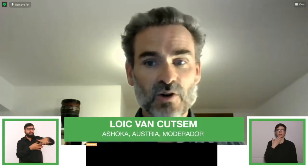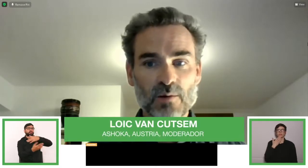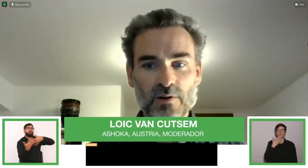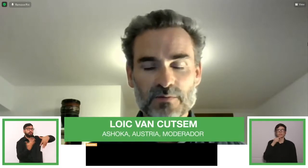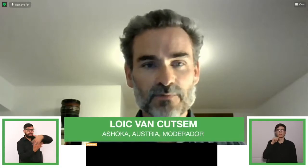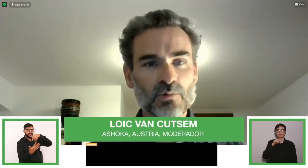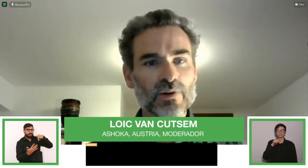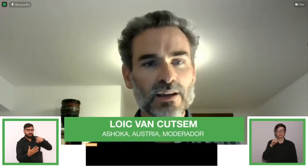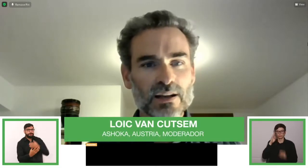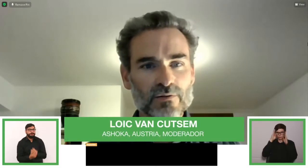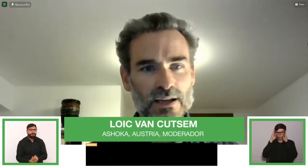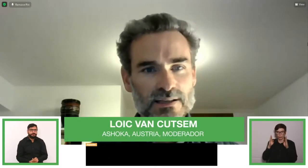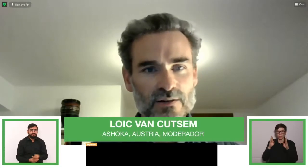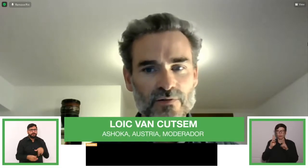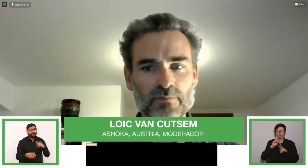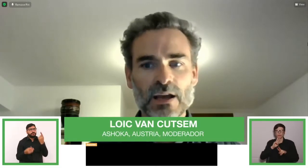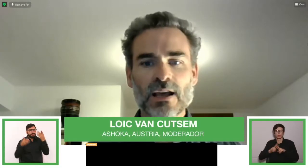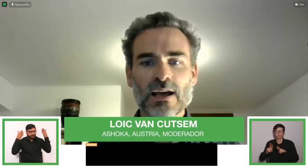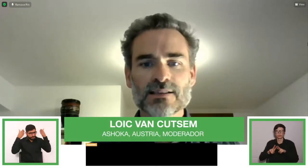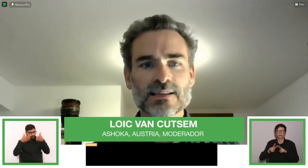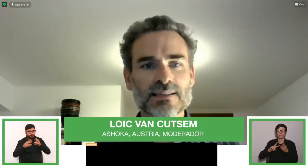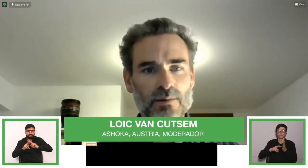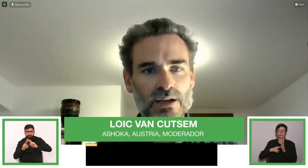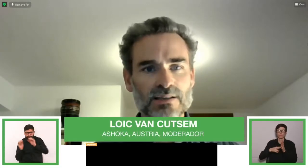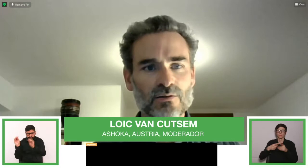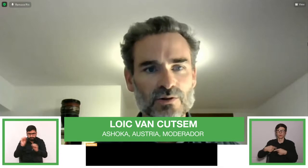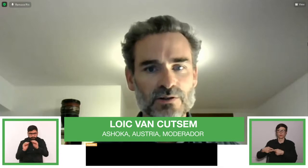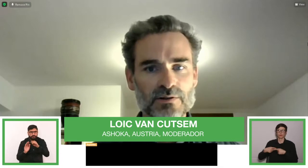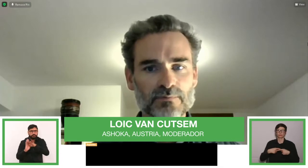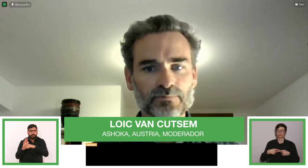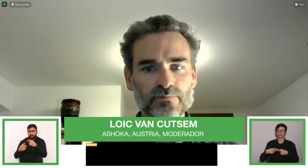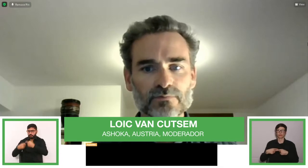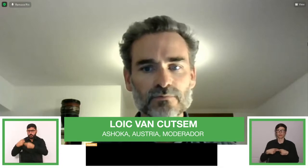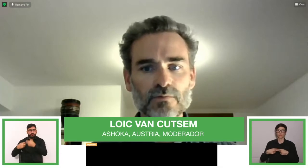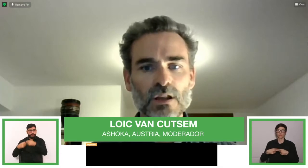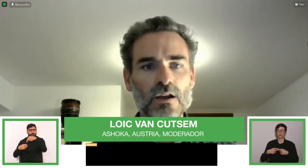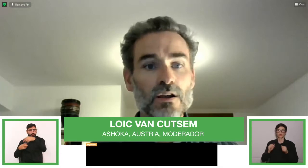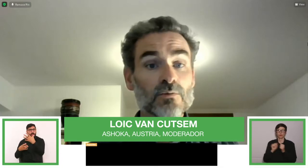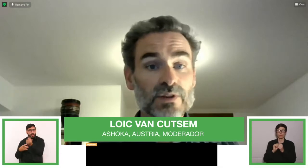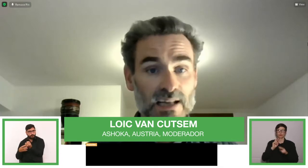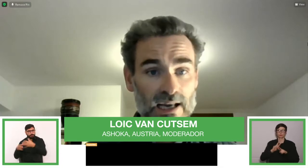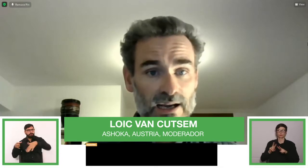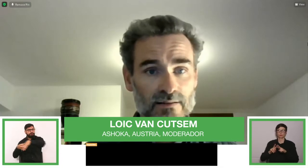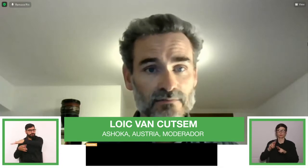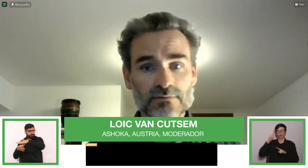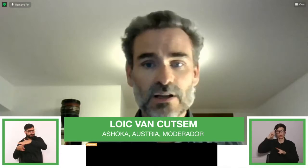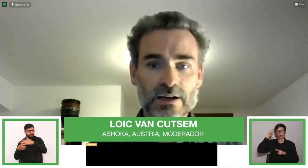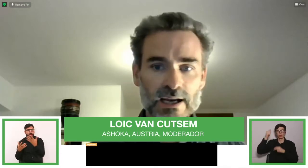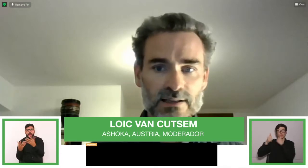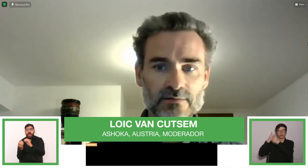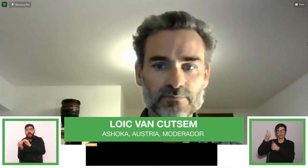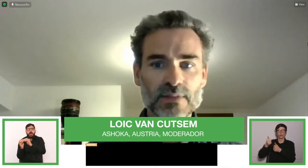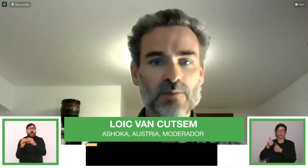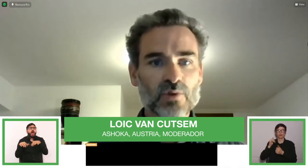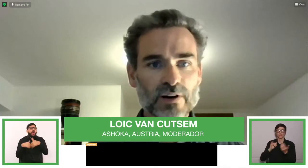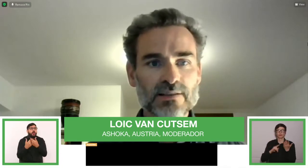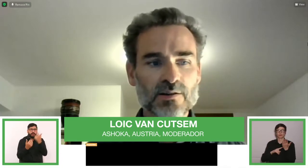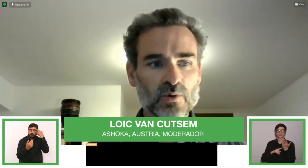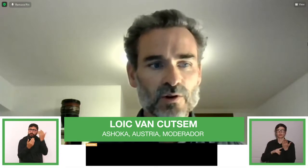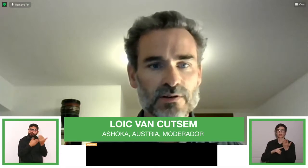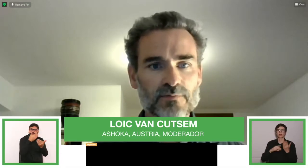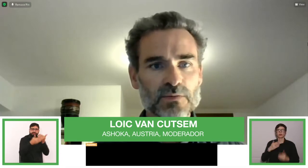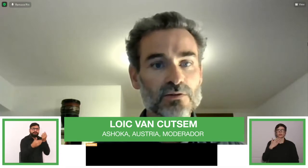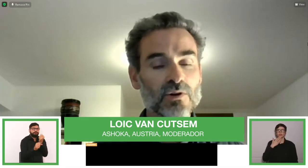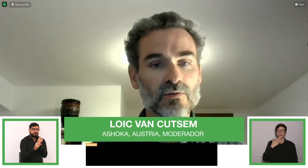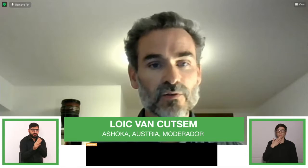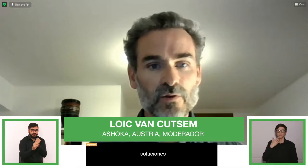quieren resolver los problemas de la sociedad con soluciones innovadoras y sistémicas.